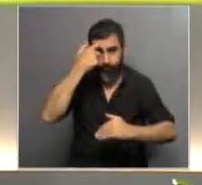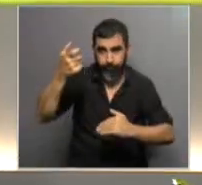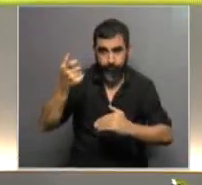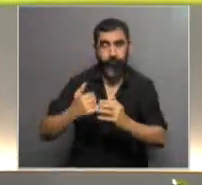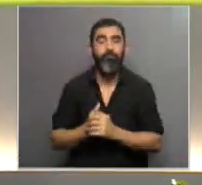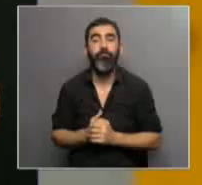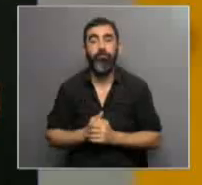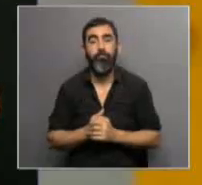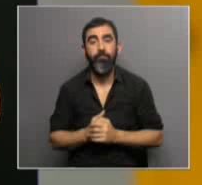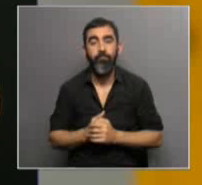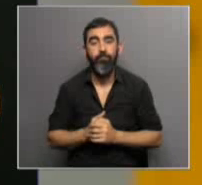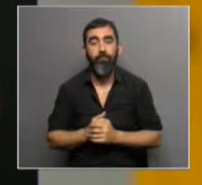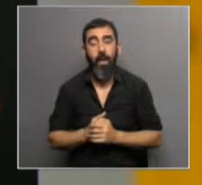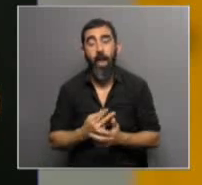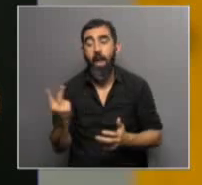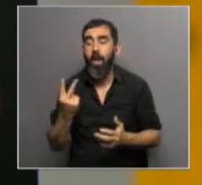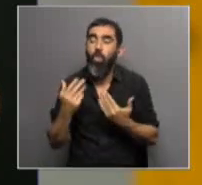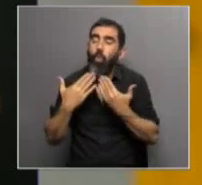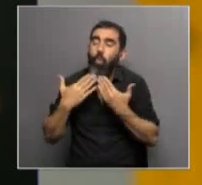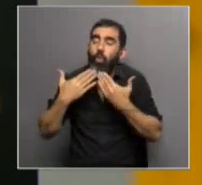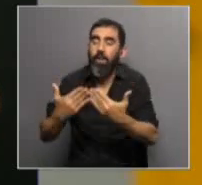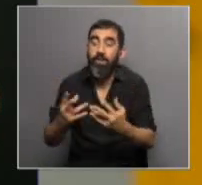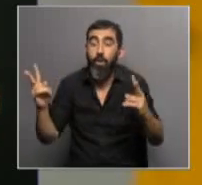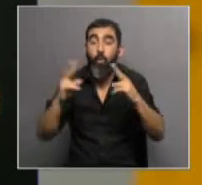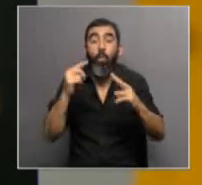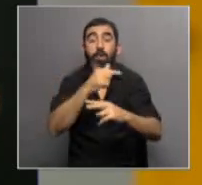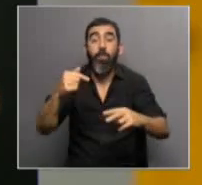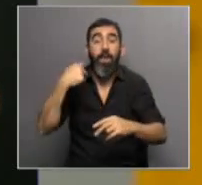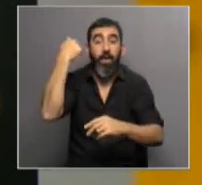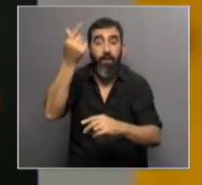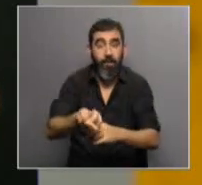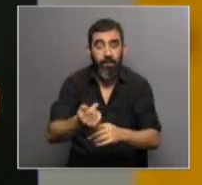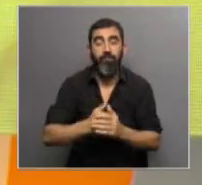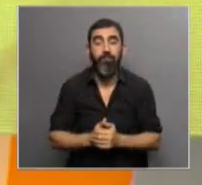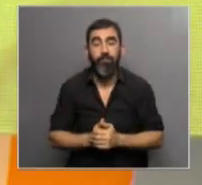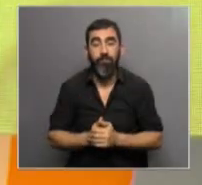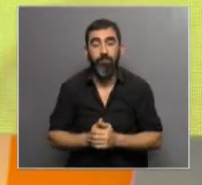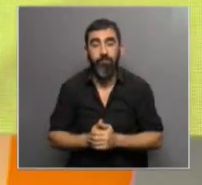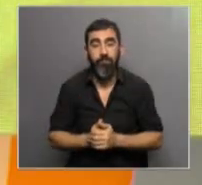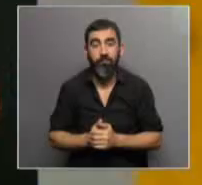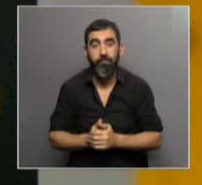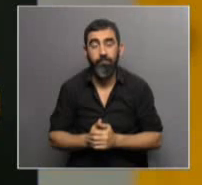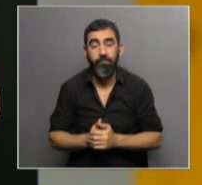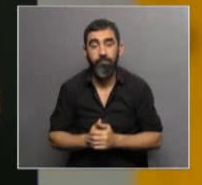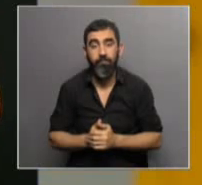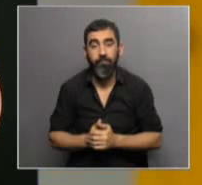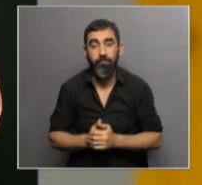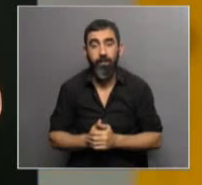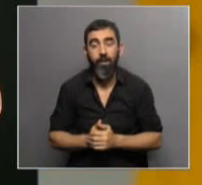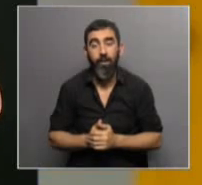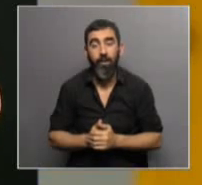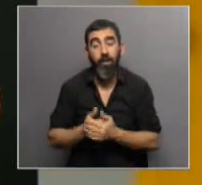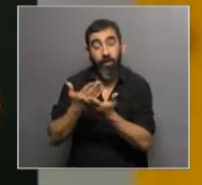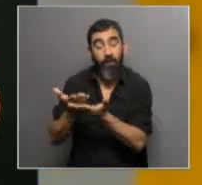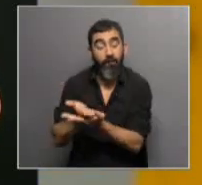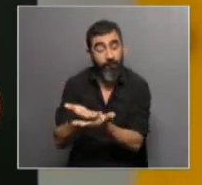hoy muchas gracias nos vemos la semana que viene hasta la semana y les queremos contar queremos compartir